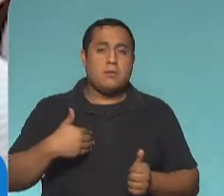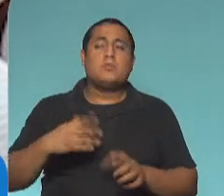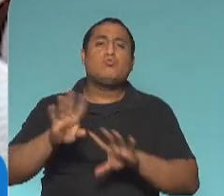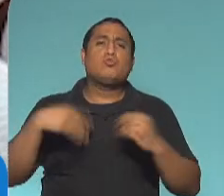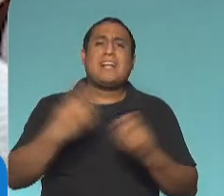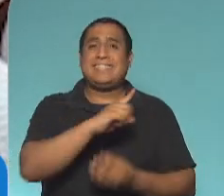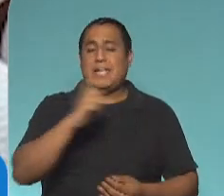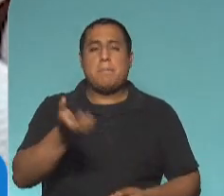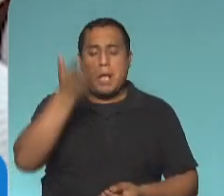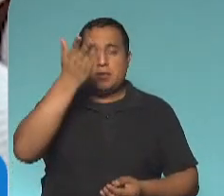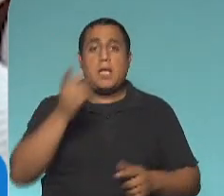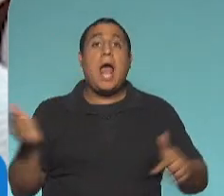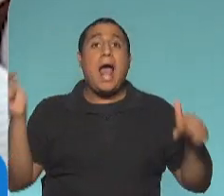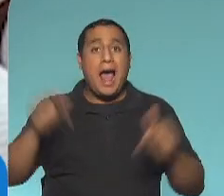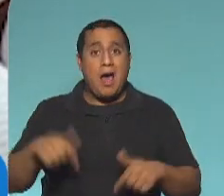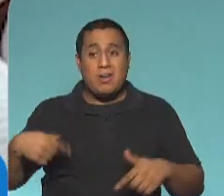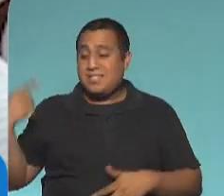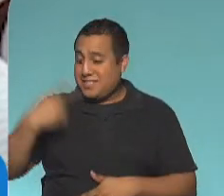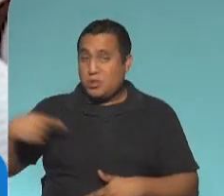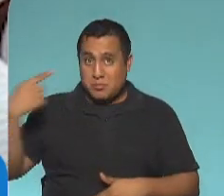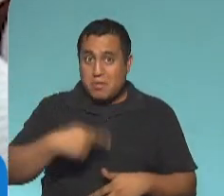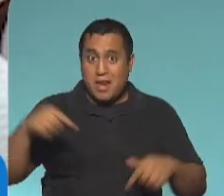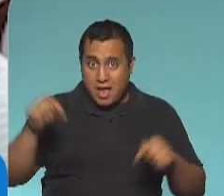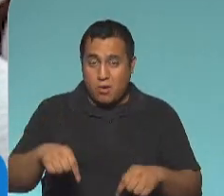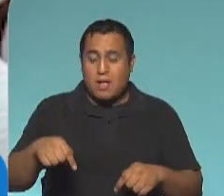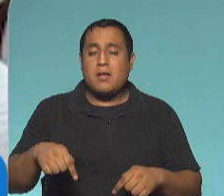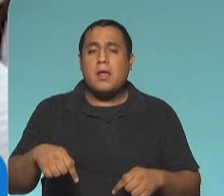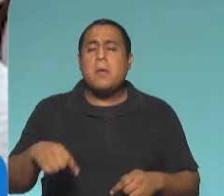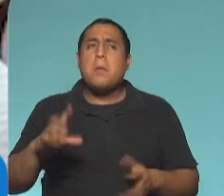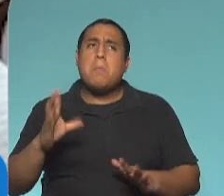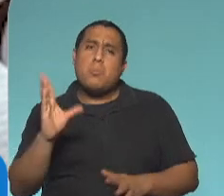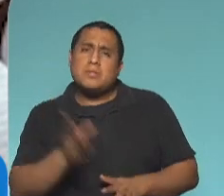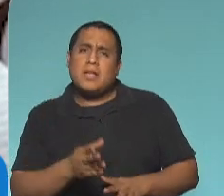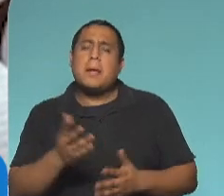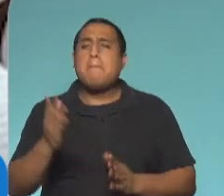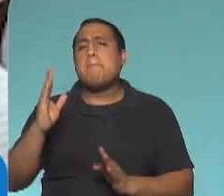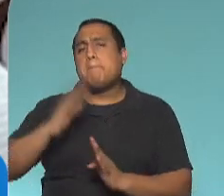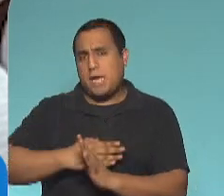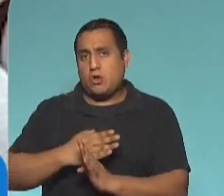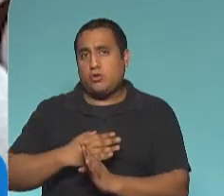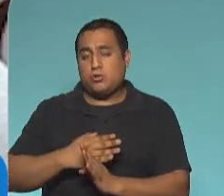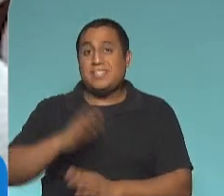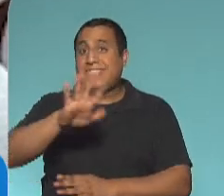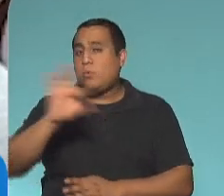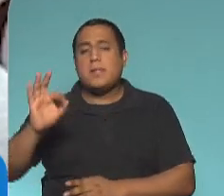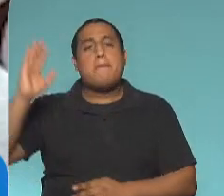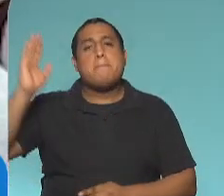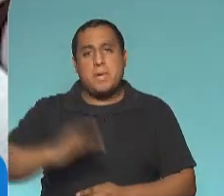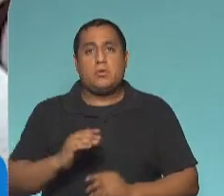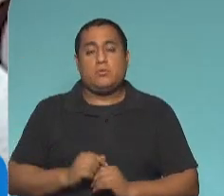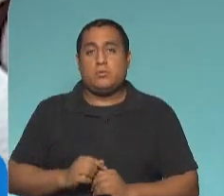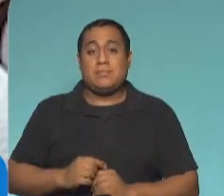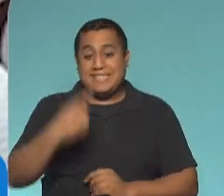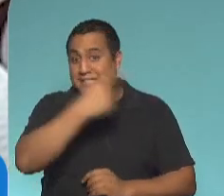promedio. Actualmente, en las últimas semanas, estamos teniendo porcentajes que son menores a los 50 pacientes